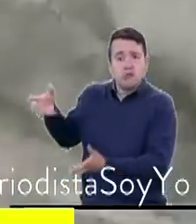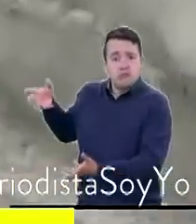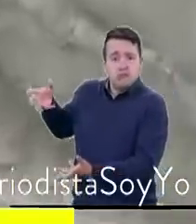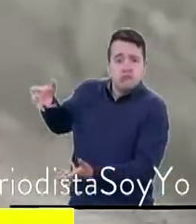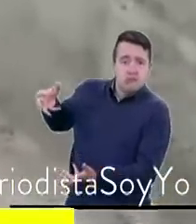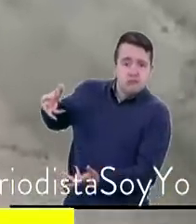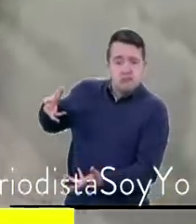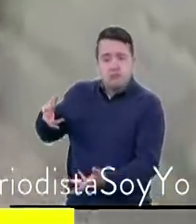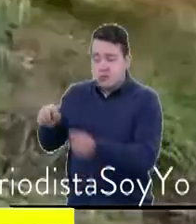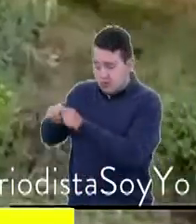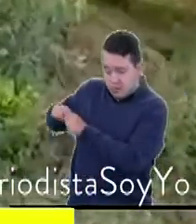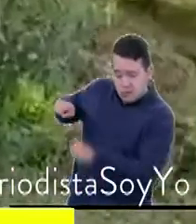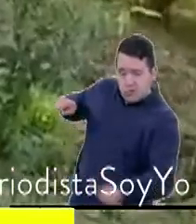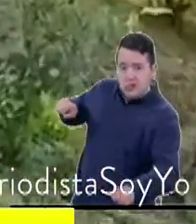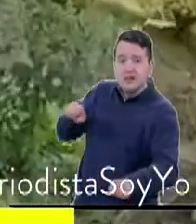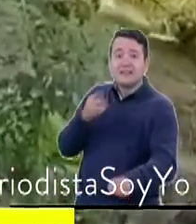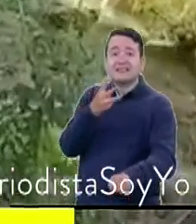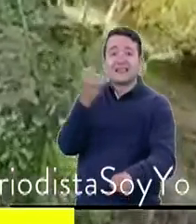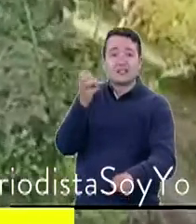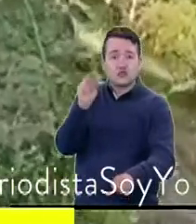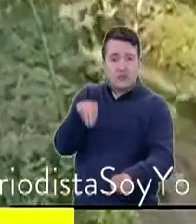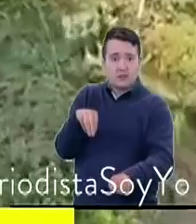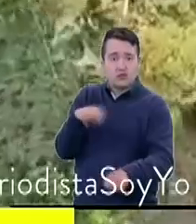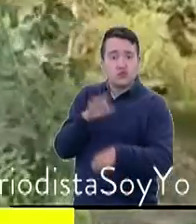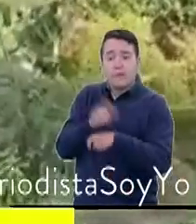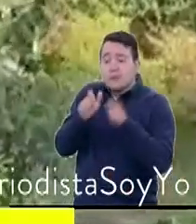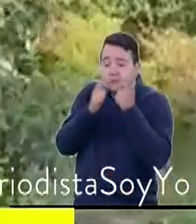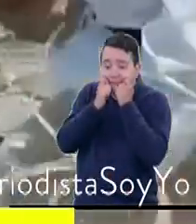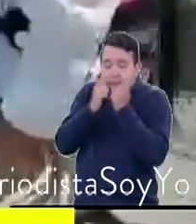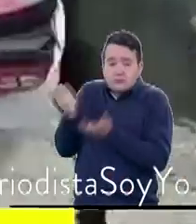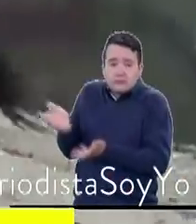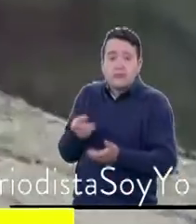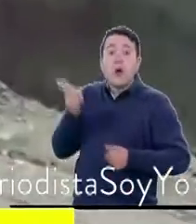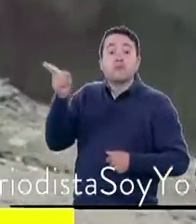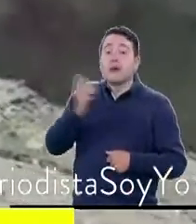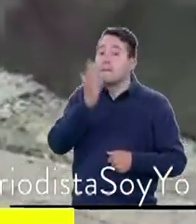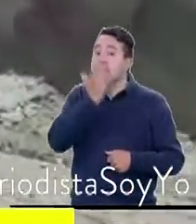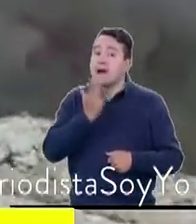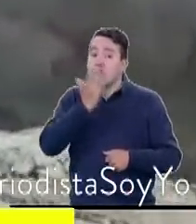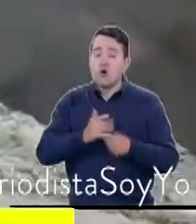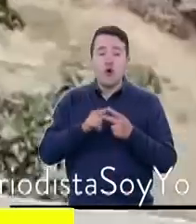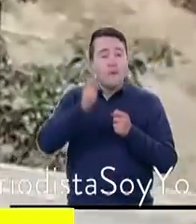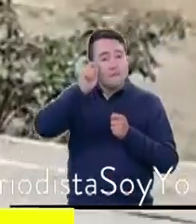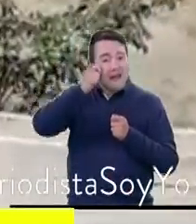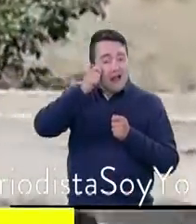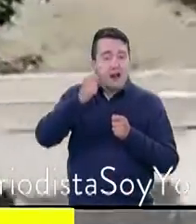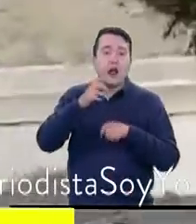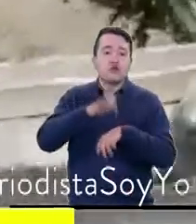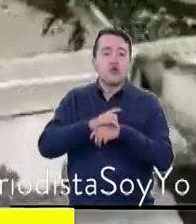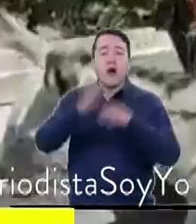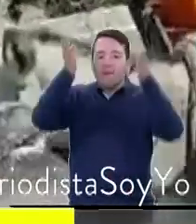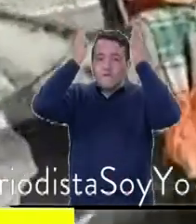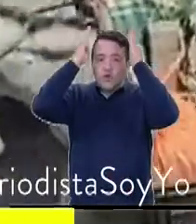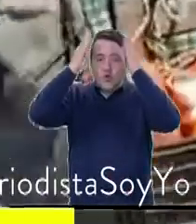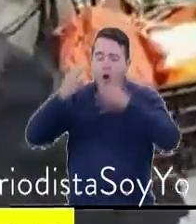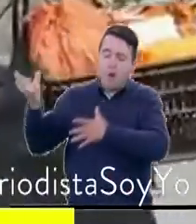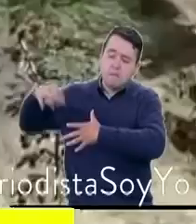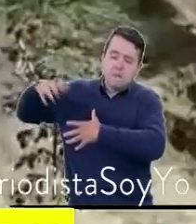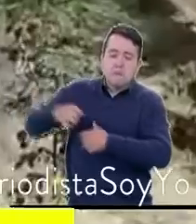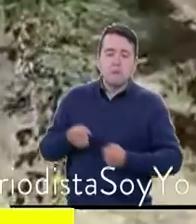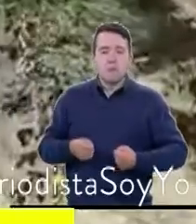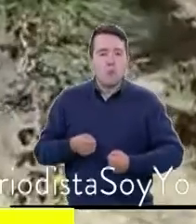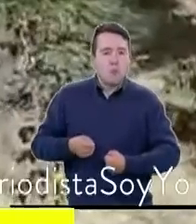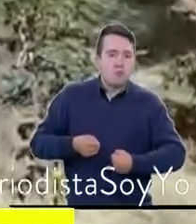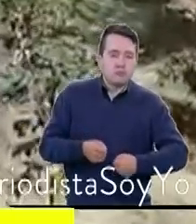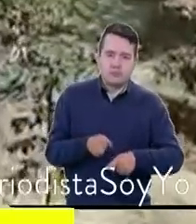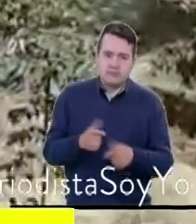300 metros en silla humana. La producción de mango y mandarina tiene que ser sacada en burros, disminuyendo la utilidad para el campesino,